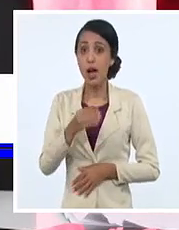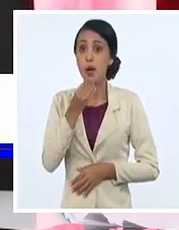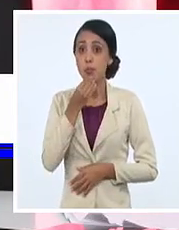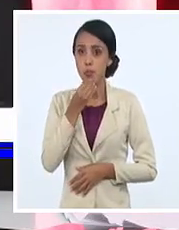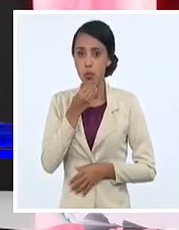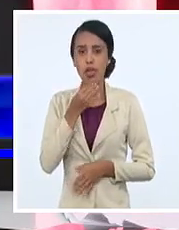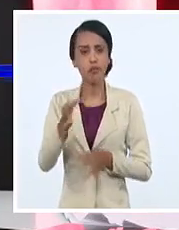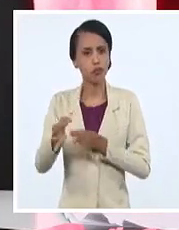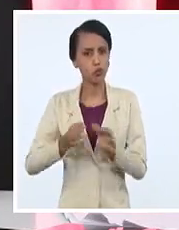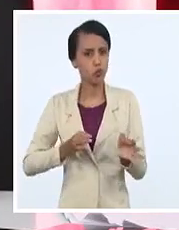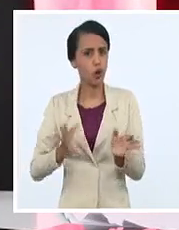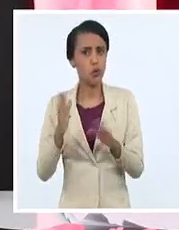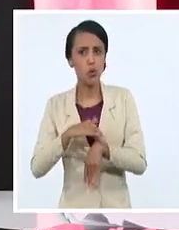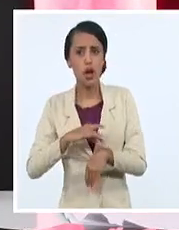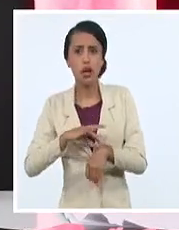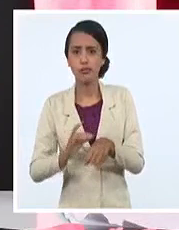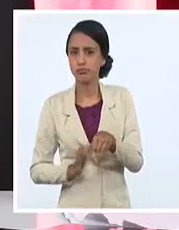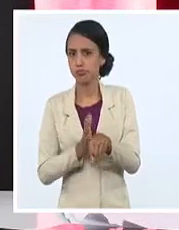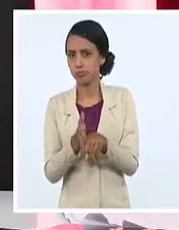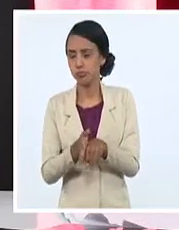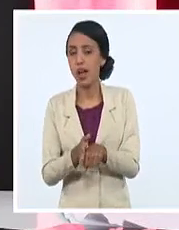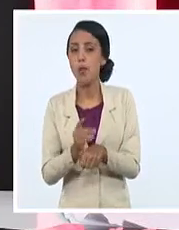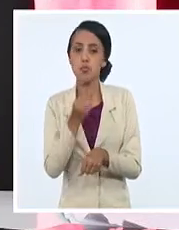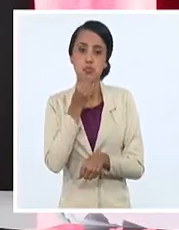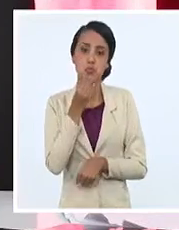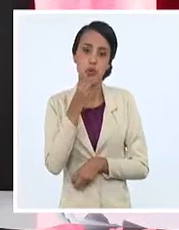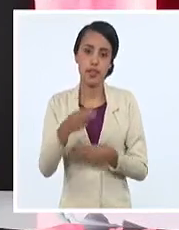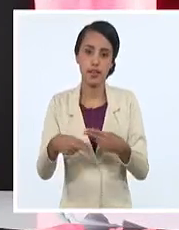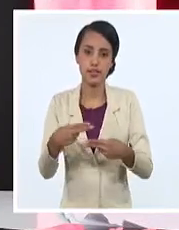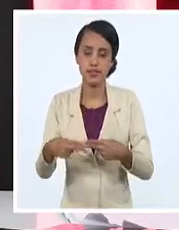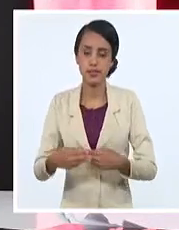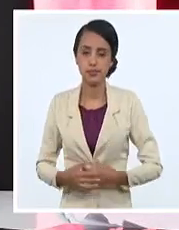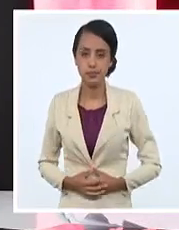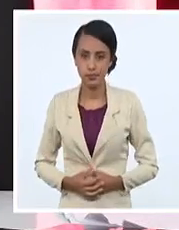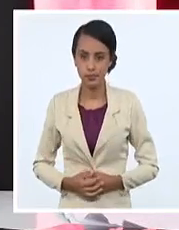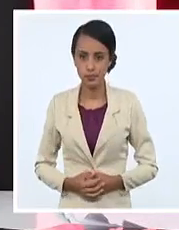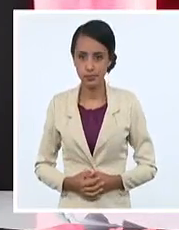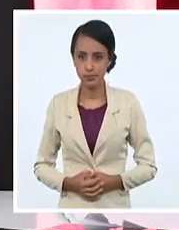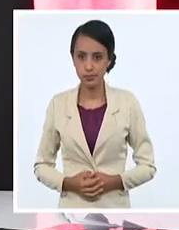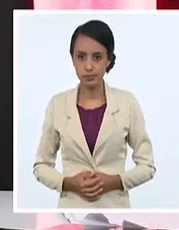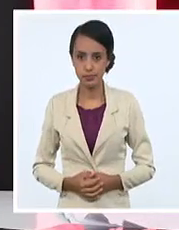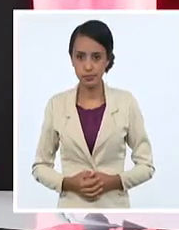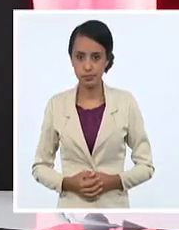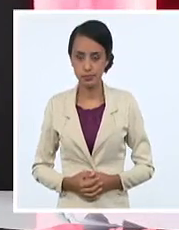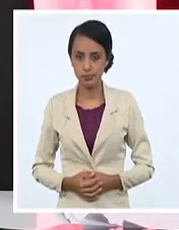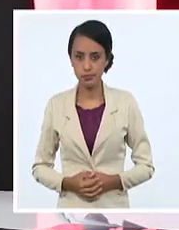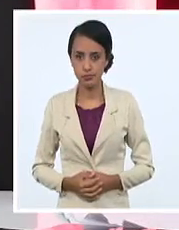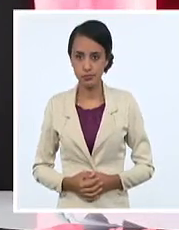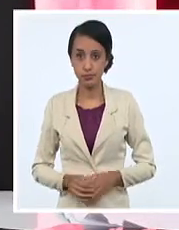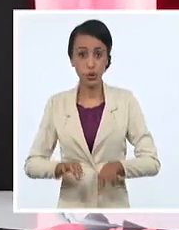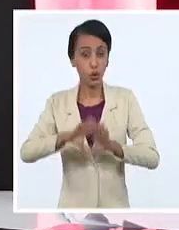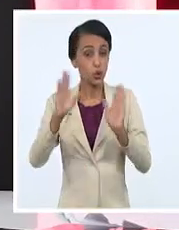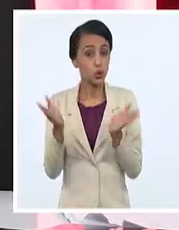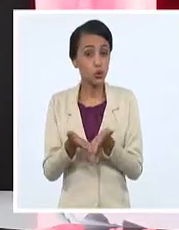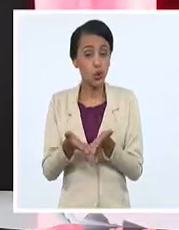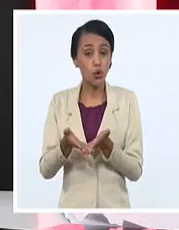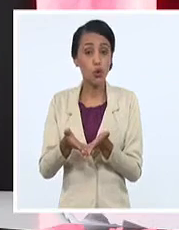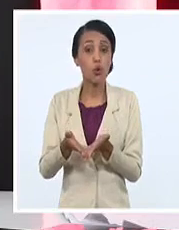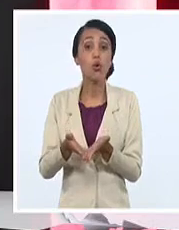para funcionar, lo puedan hacer. Y estamos hablando de todos los centros de la